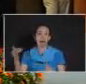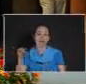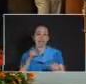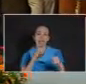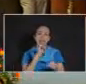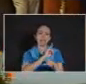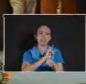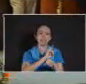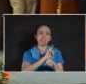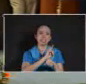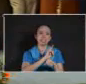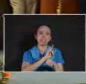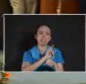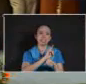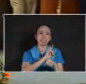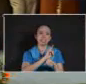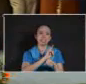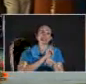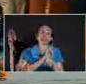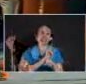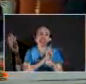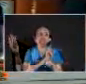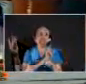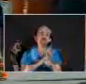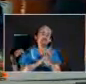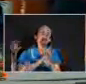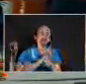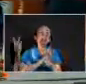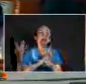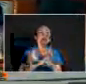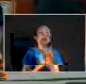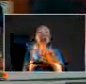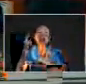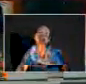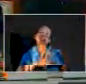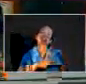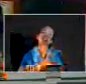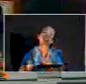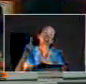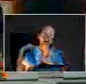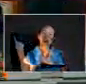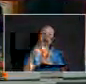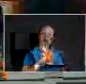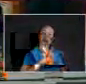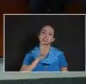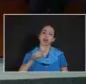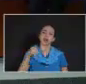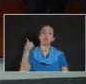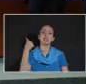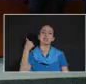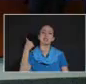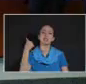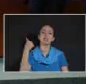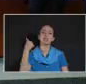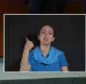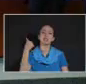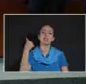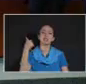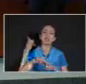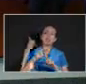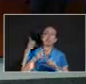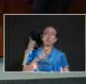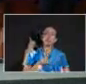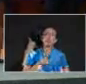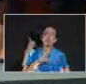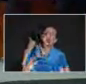¿Para qué? ¿Para qué voy a ir si todo marcha bien? Pero cuando uno tiene...